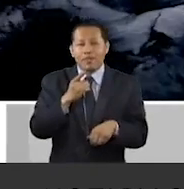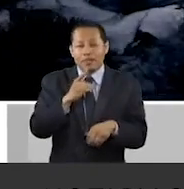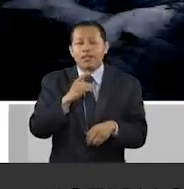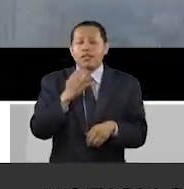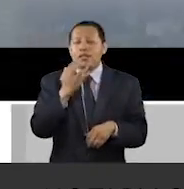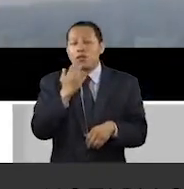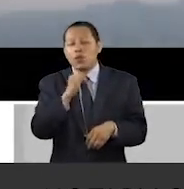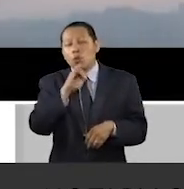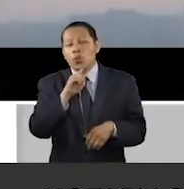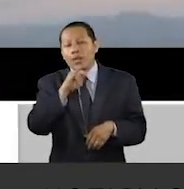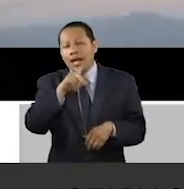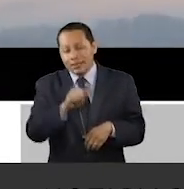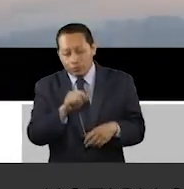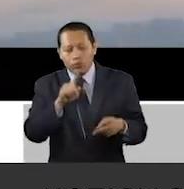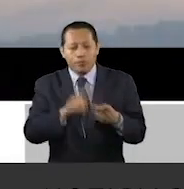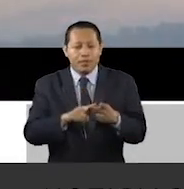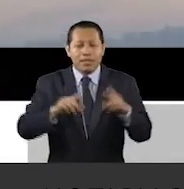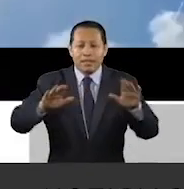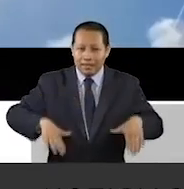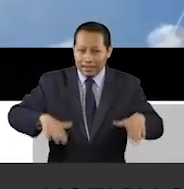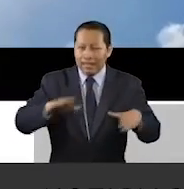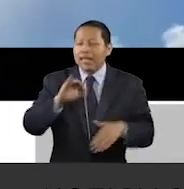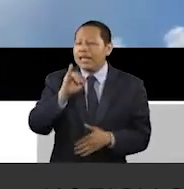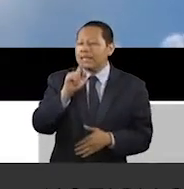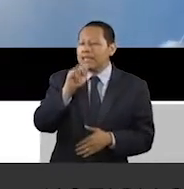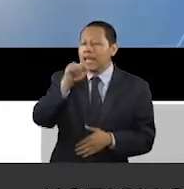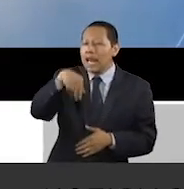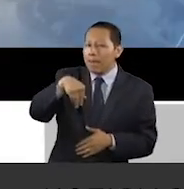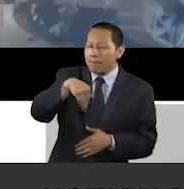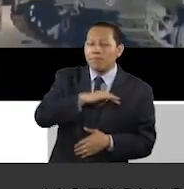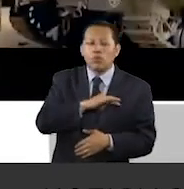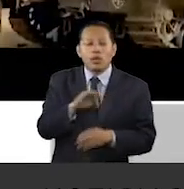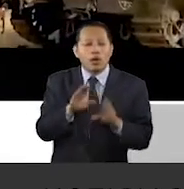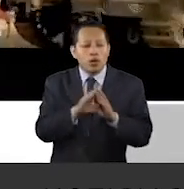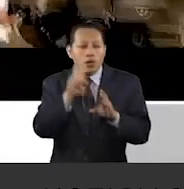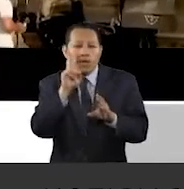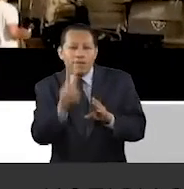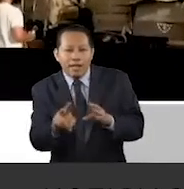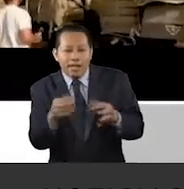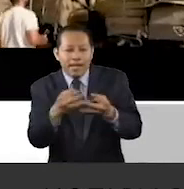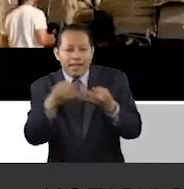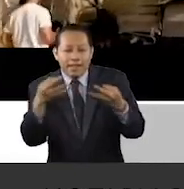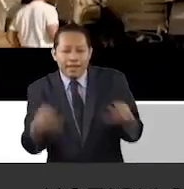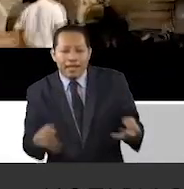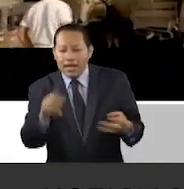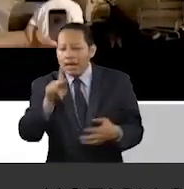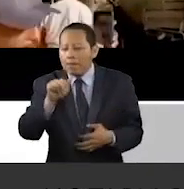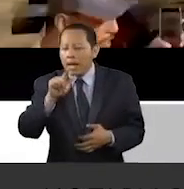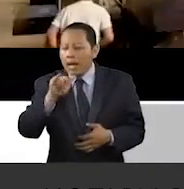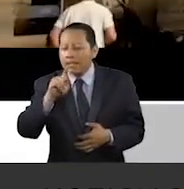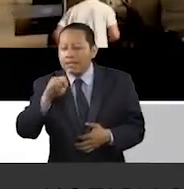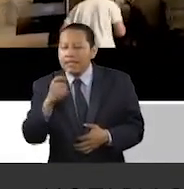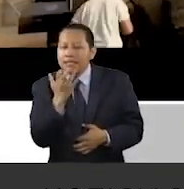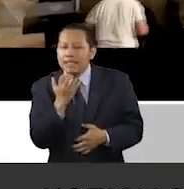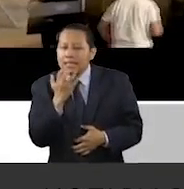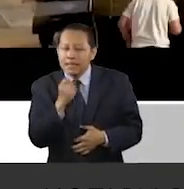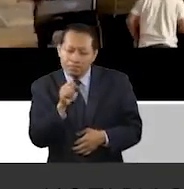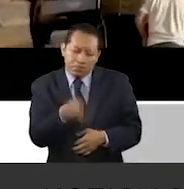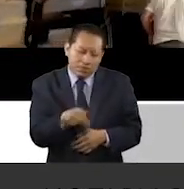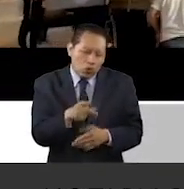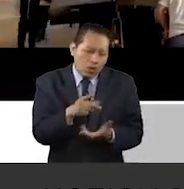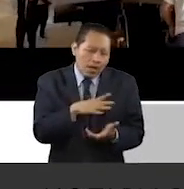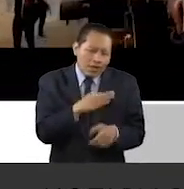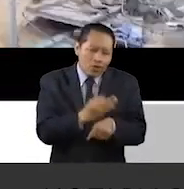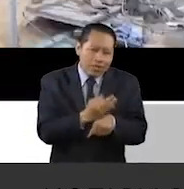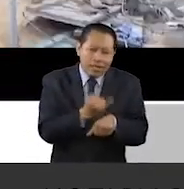islam ven a las tierras de Palestina, lo que hoy es también el Estado de Israel,